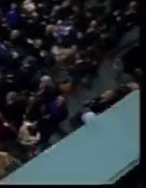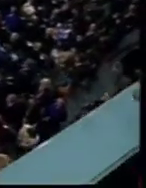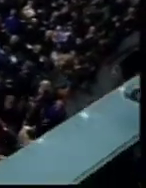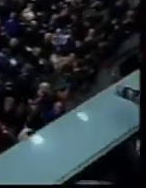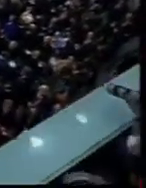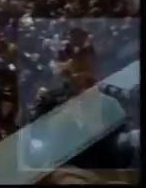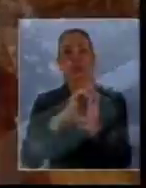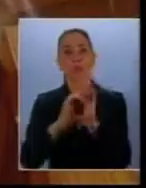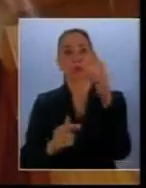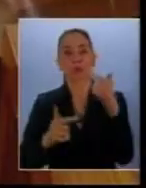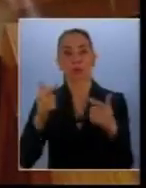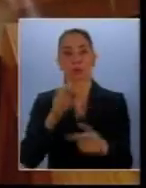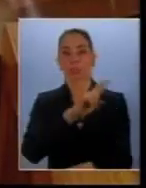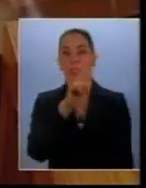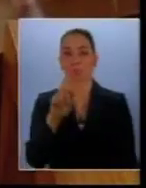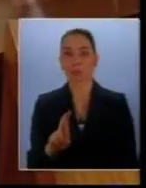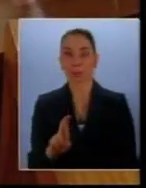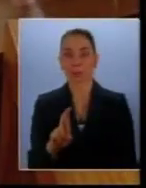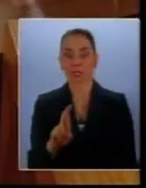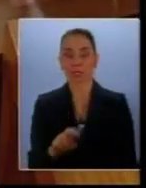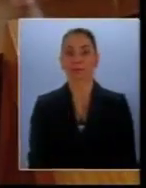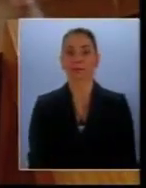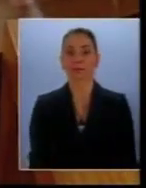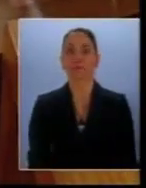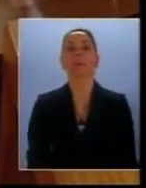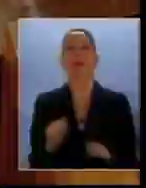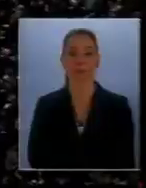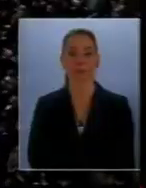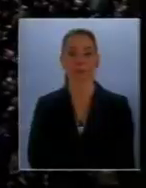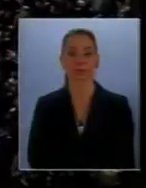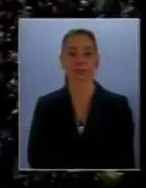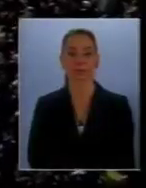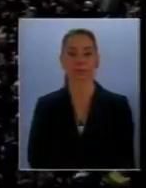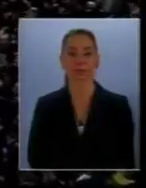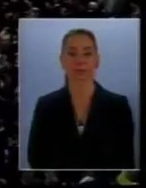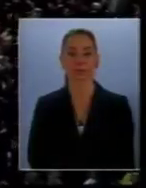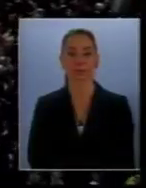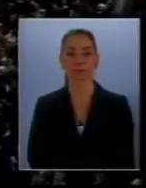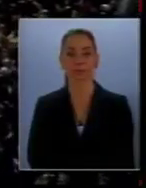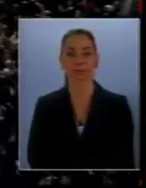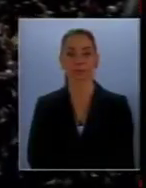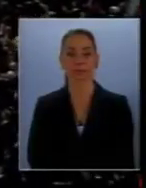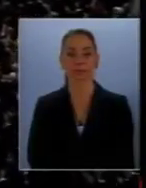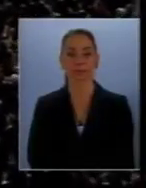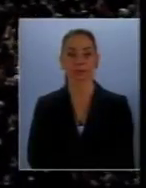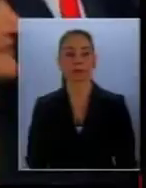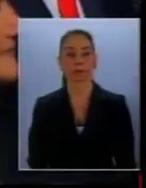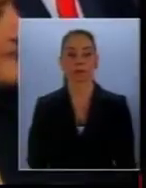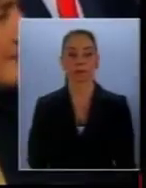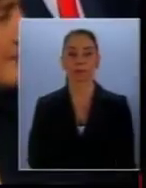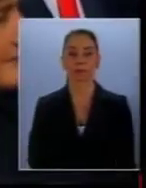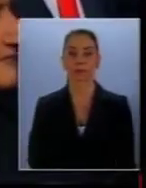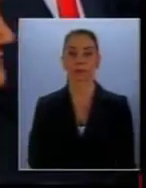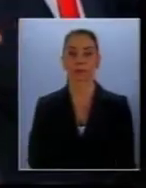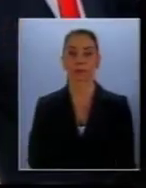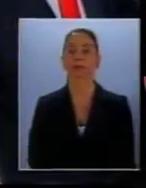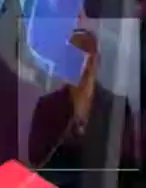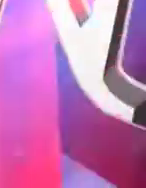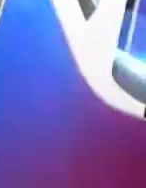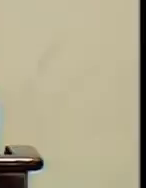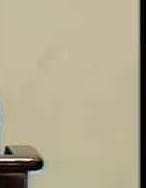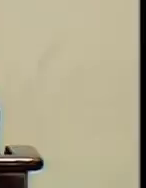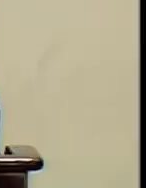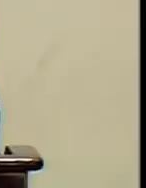Trabajar en estrecha relación, fortalecer y ampliar los lazos con Chile son los objetivos de la visita del presidente Enrique Peña Nieto a ese